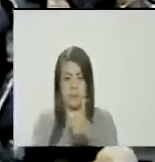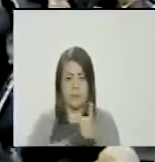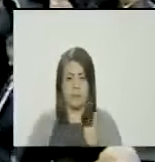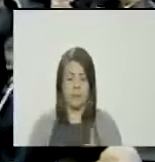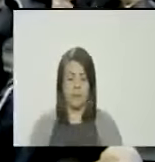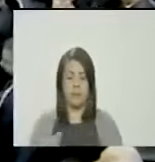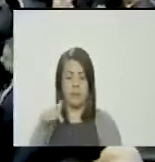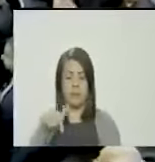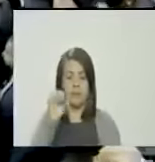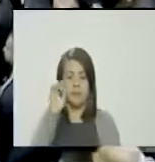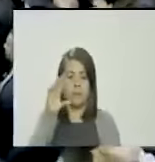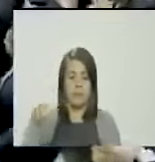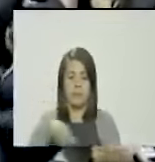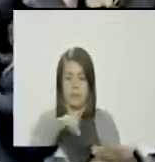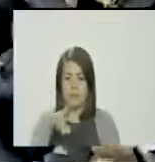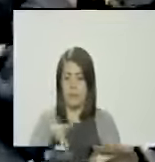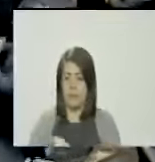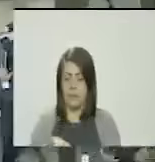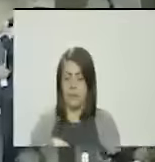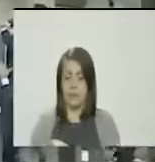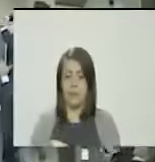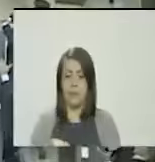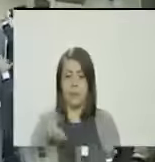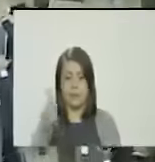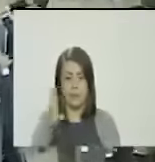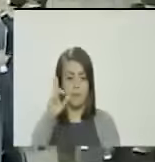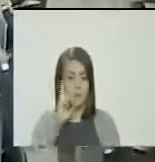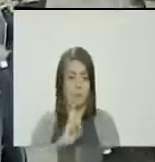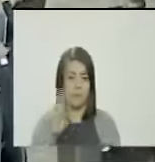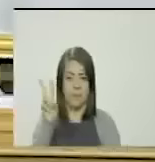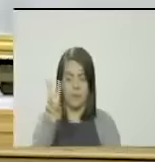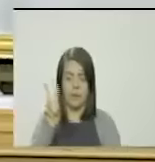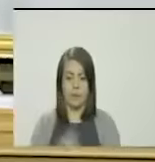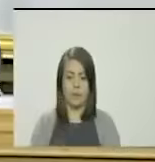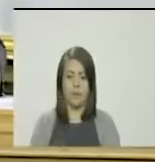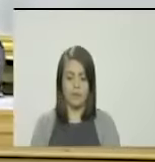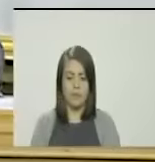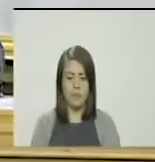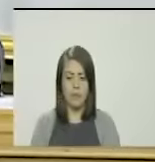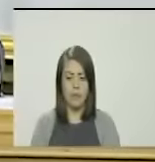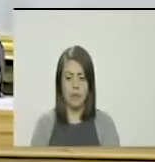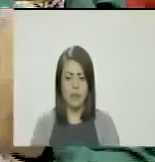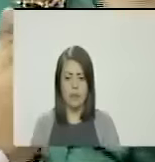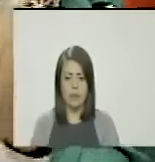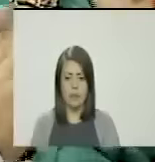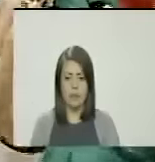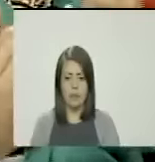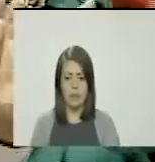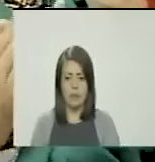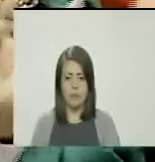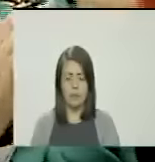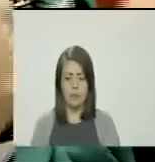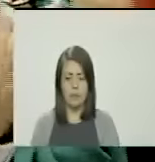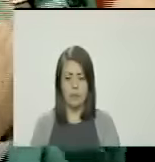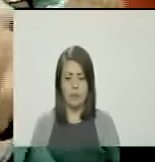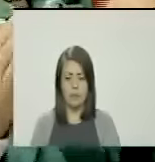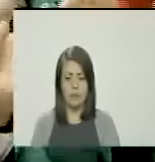vicepresidente de la Asamblea Nacional de la República Bolivariana de Venezuela.